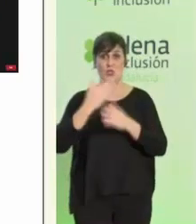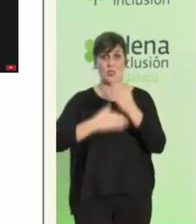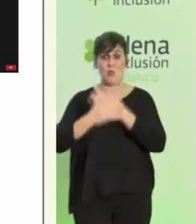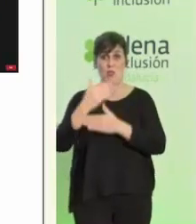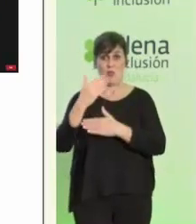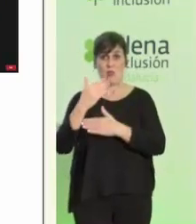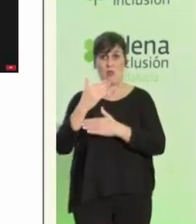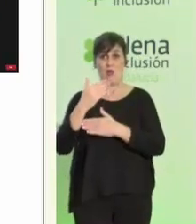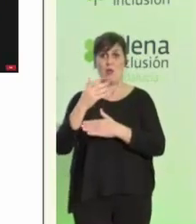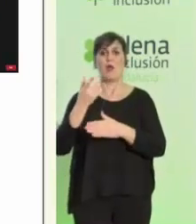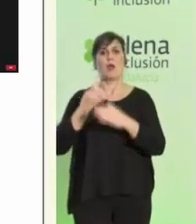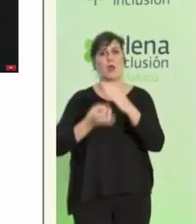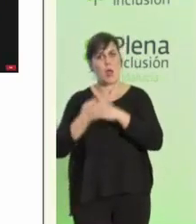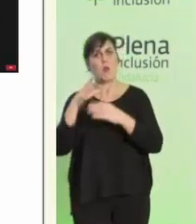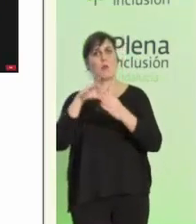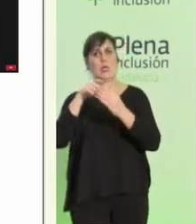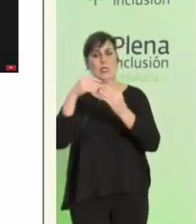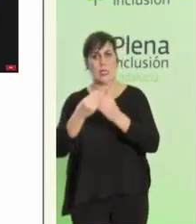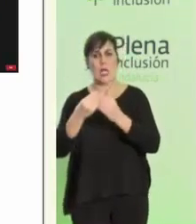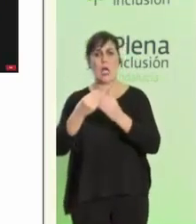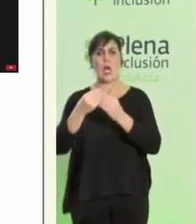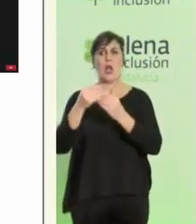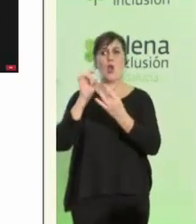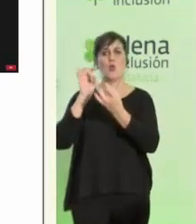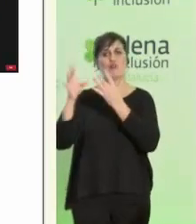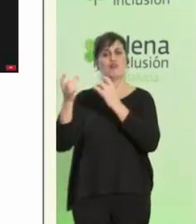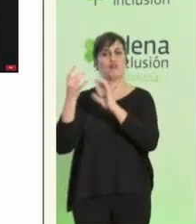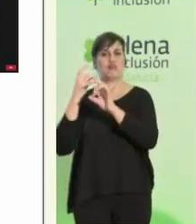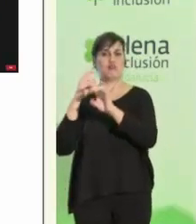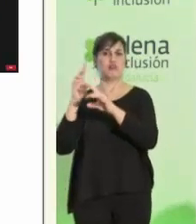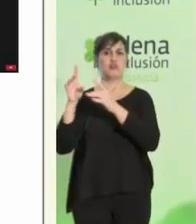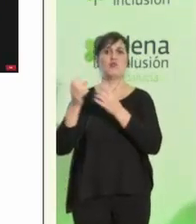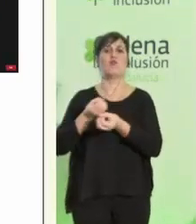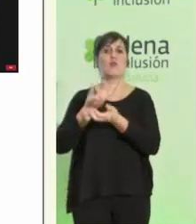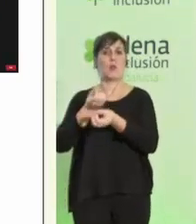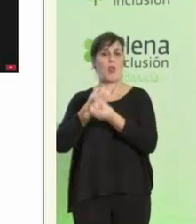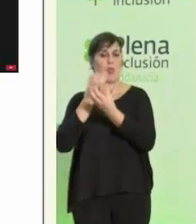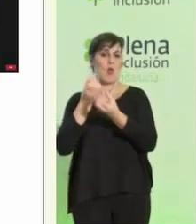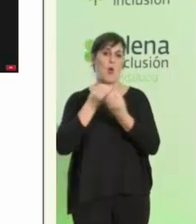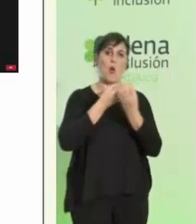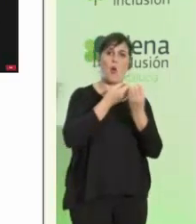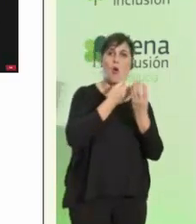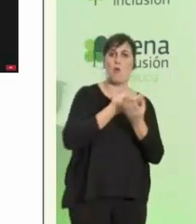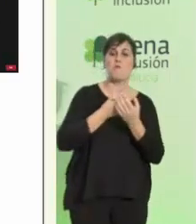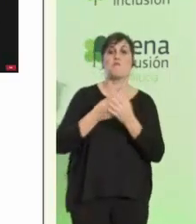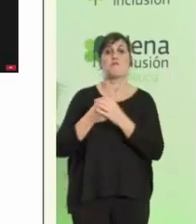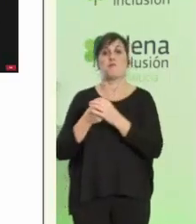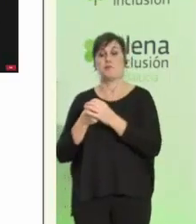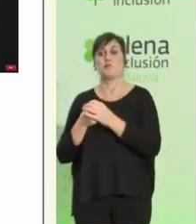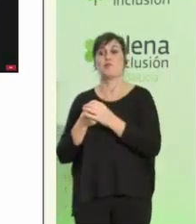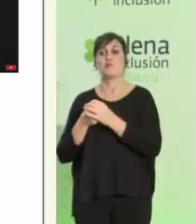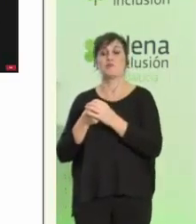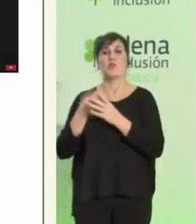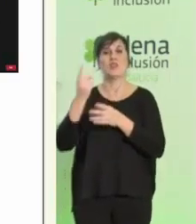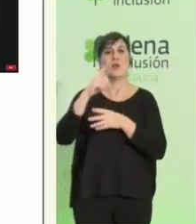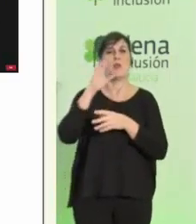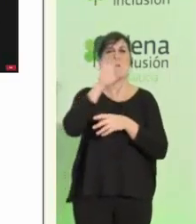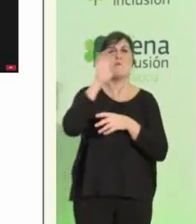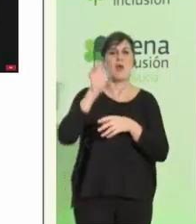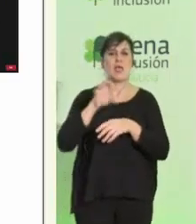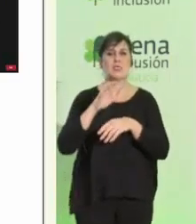e intercambiamos información sobre formación. Pudimos verlo cómo se lidiaba con ese asunto en otros países de